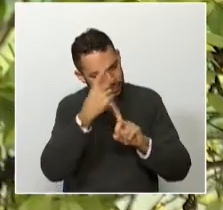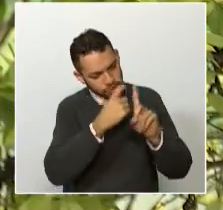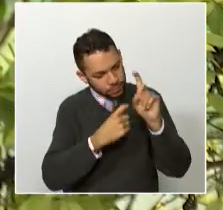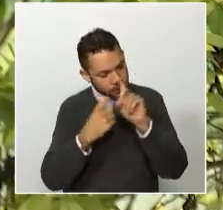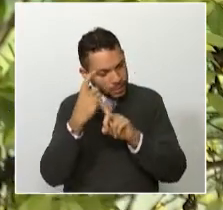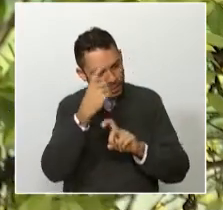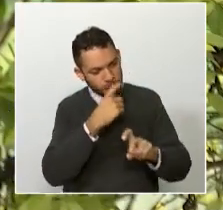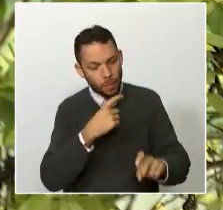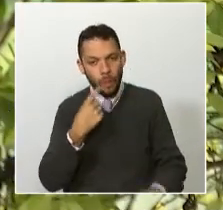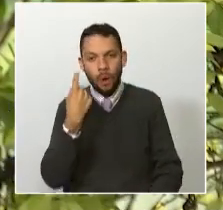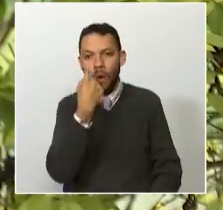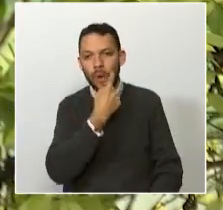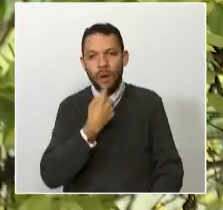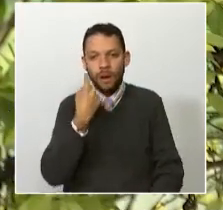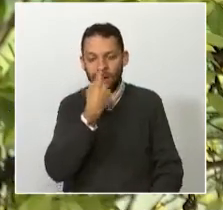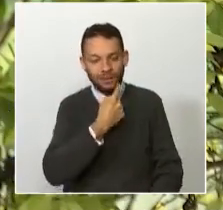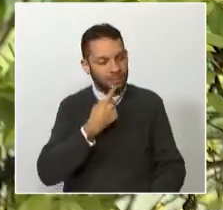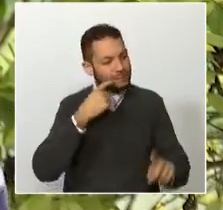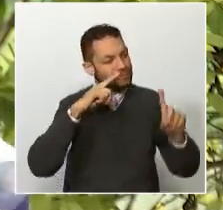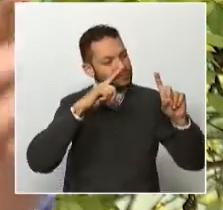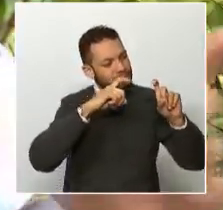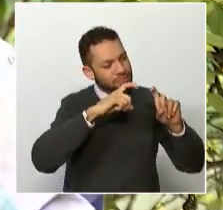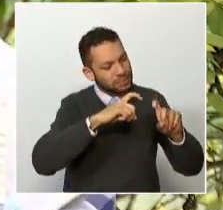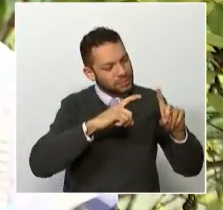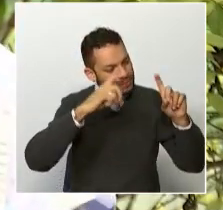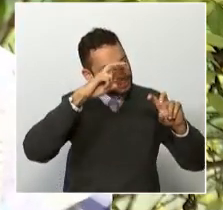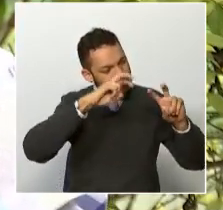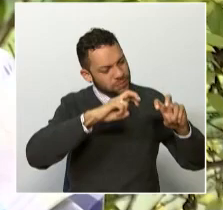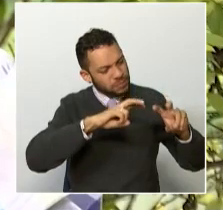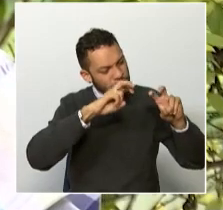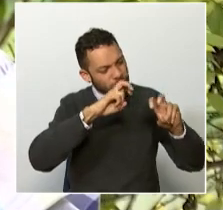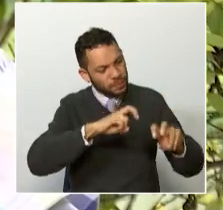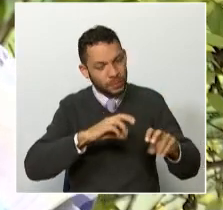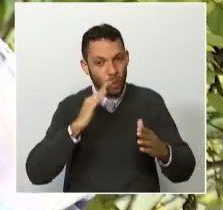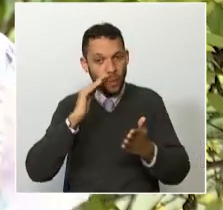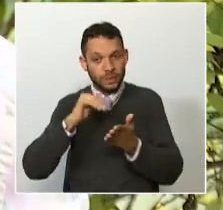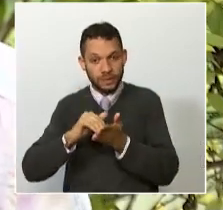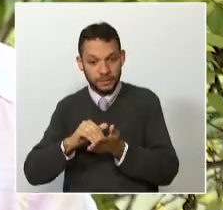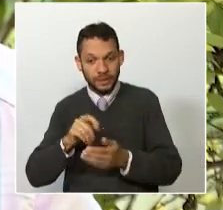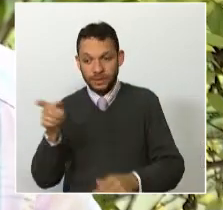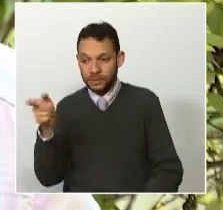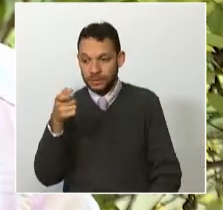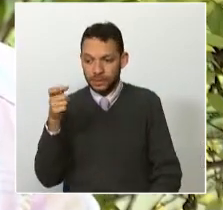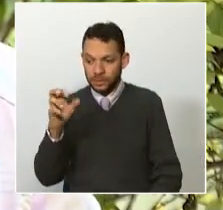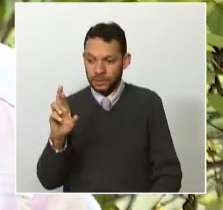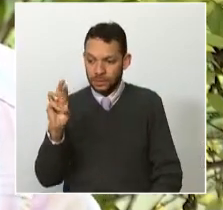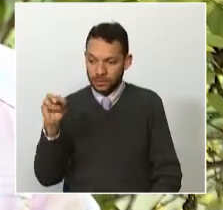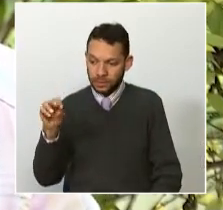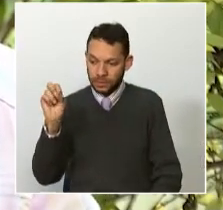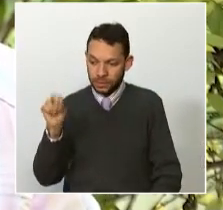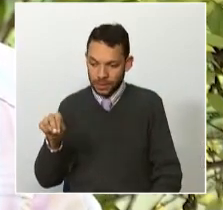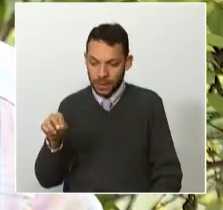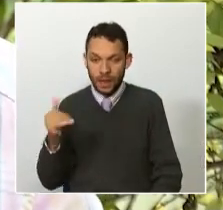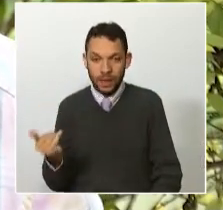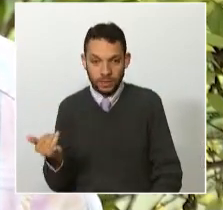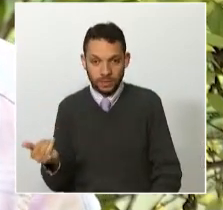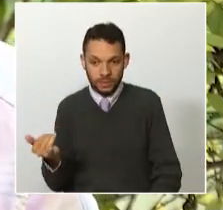odontología y por qué la odontóloga inicialmente no volvió donde el doctor Germán, sino que llamó a